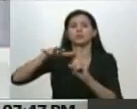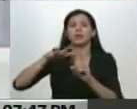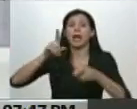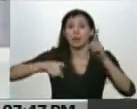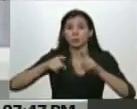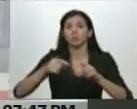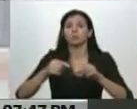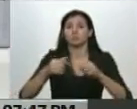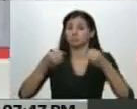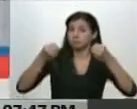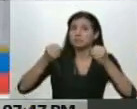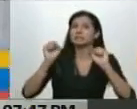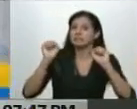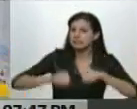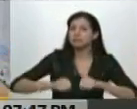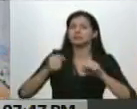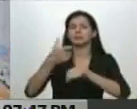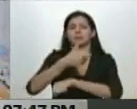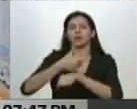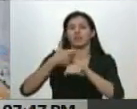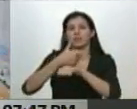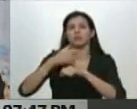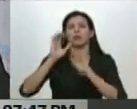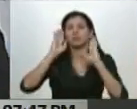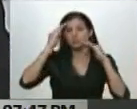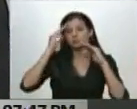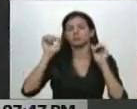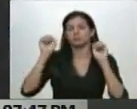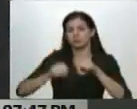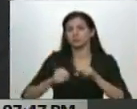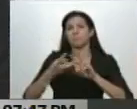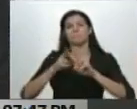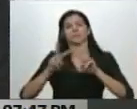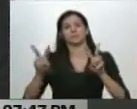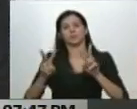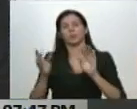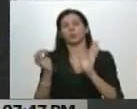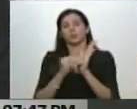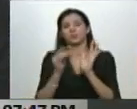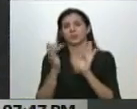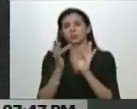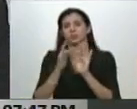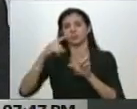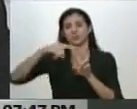ha tenido en Revolución Bolivariana. Es la información hasta el momento, devuelvo el contacto al estudio. Adelante.